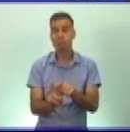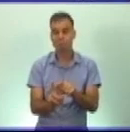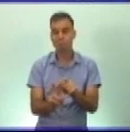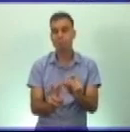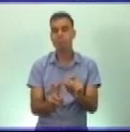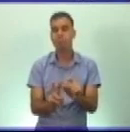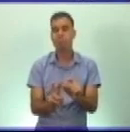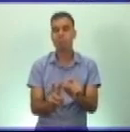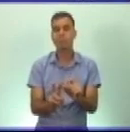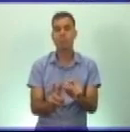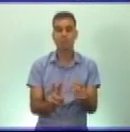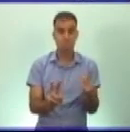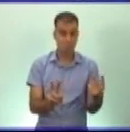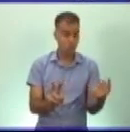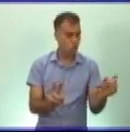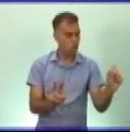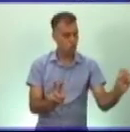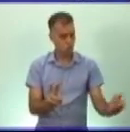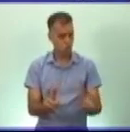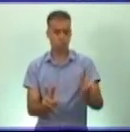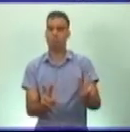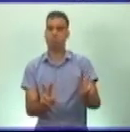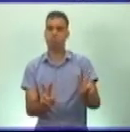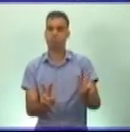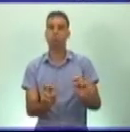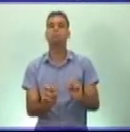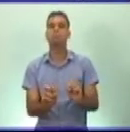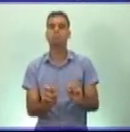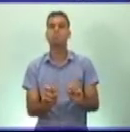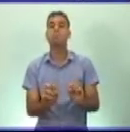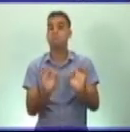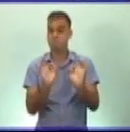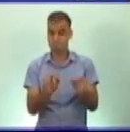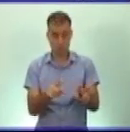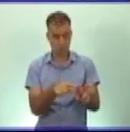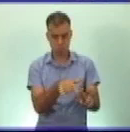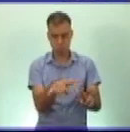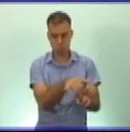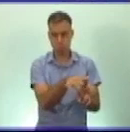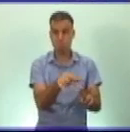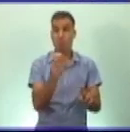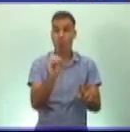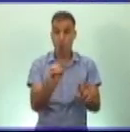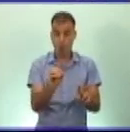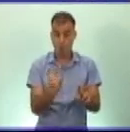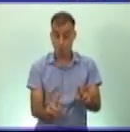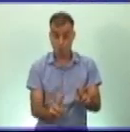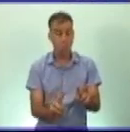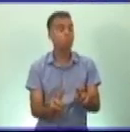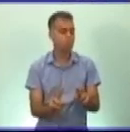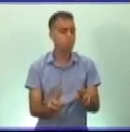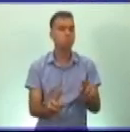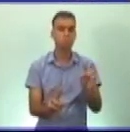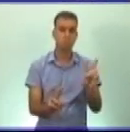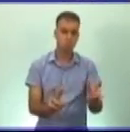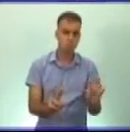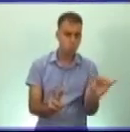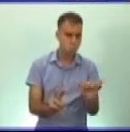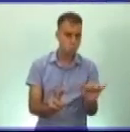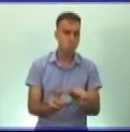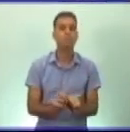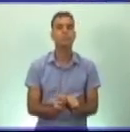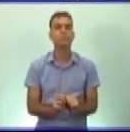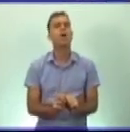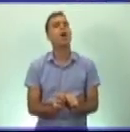delante de la fórmula del óxido de magnesio. Y ahora tengo la misma cantidad de átomos de oxígeno en los reaccionantes y en el producto.